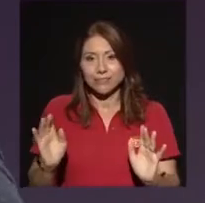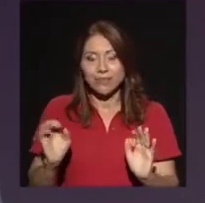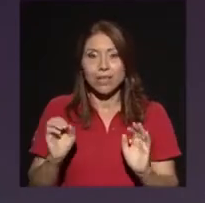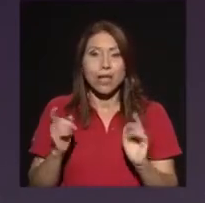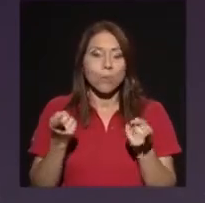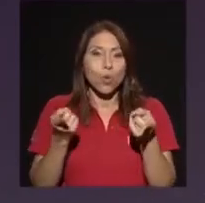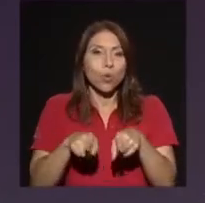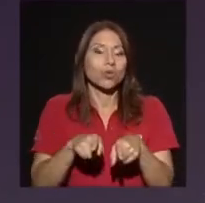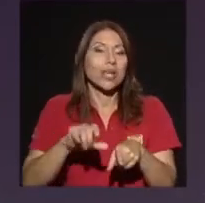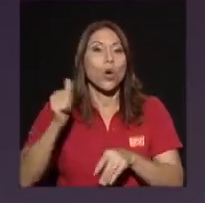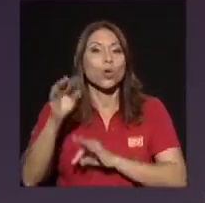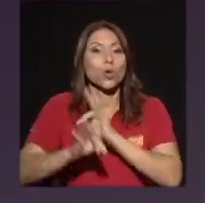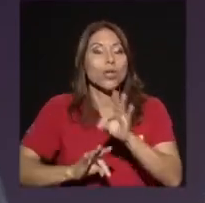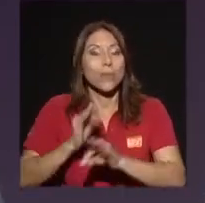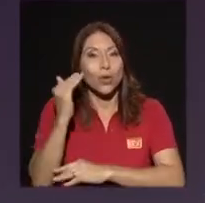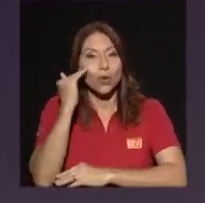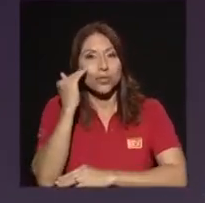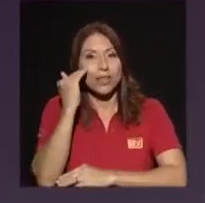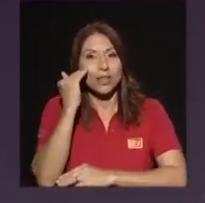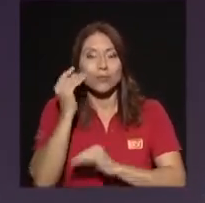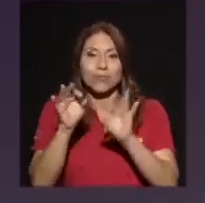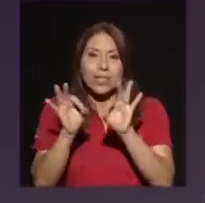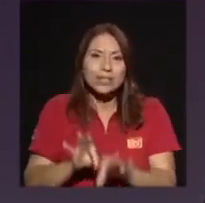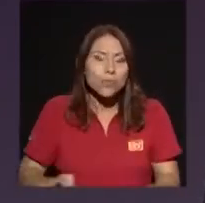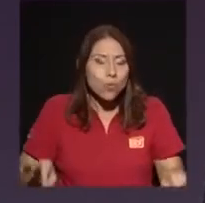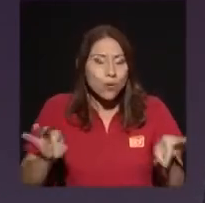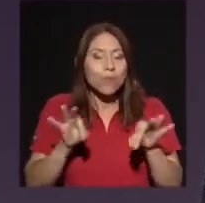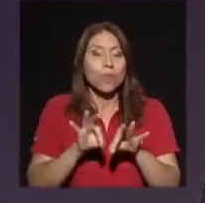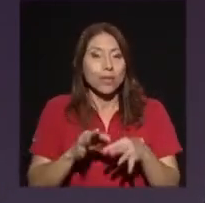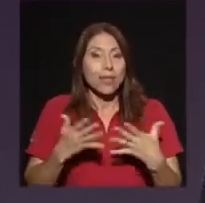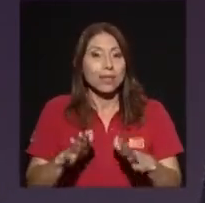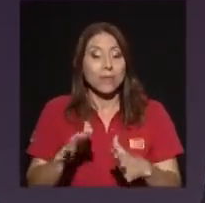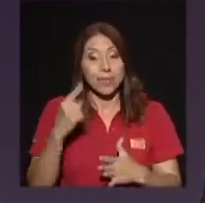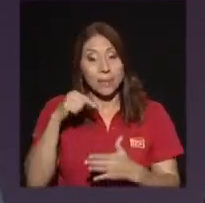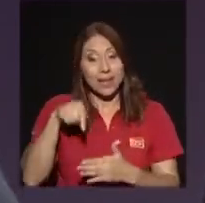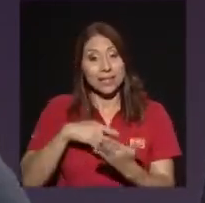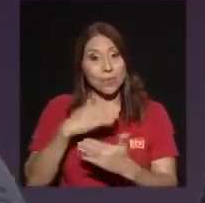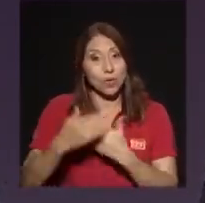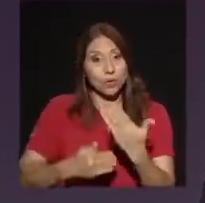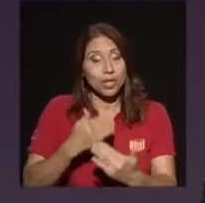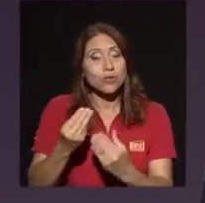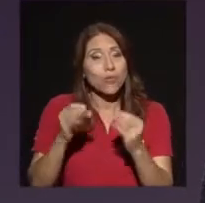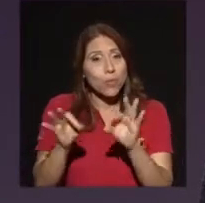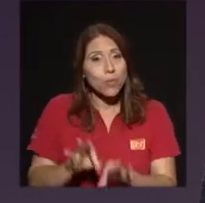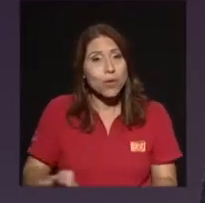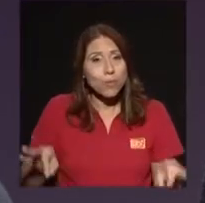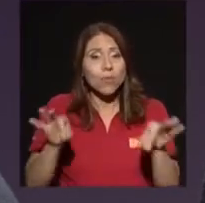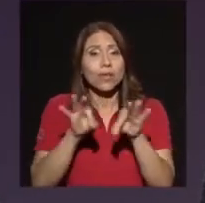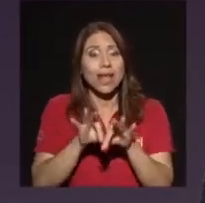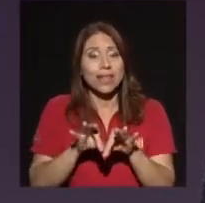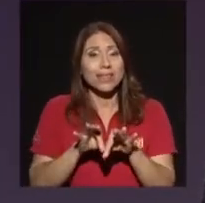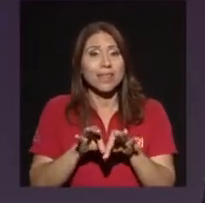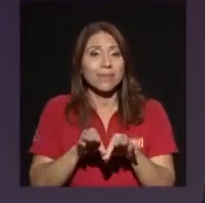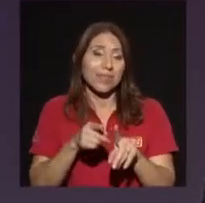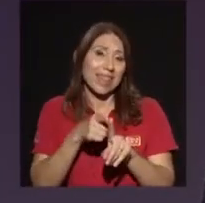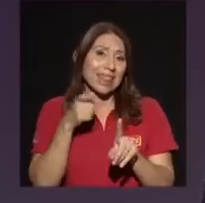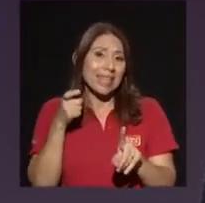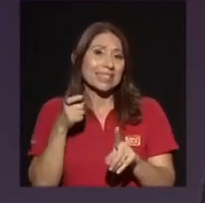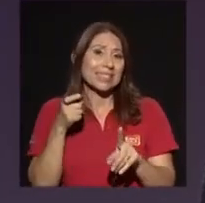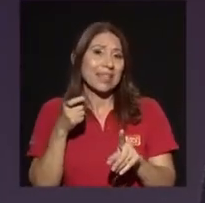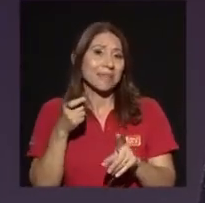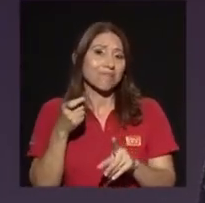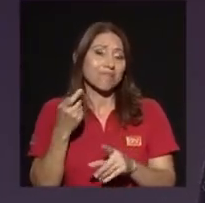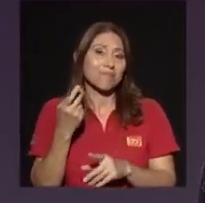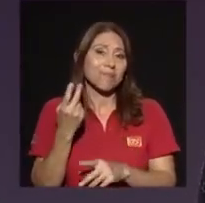producen otro tipo de conocimiento. Y es muy importante, y fue muy importante para este proceso, también construir desde